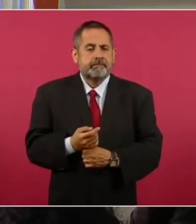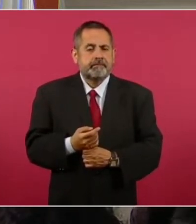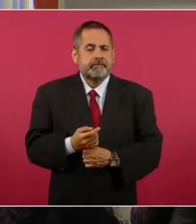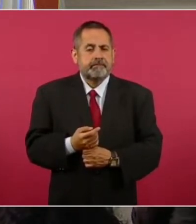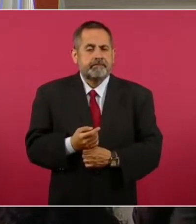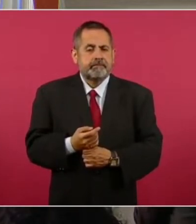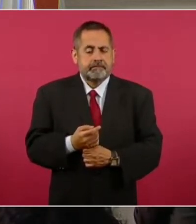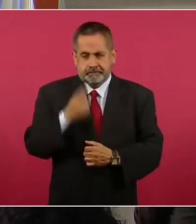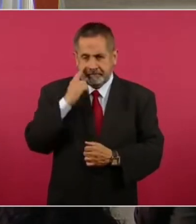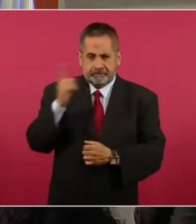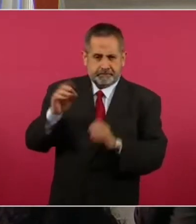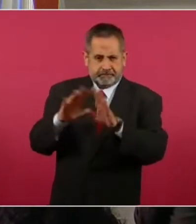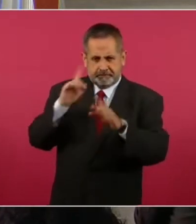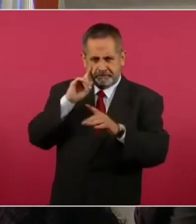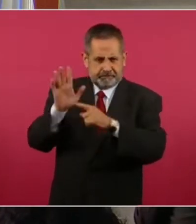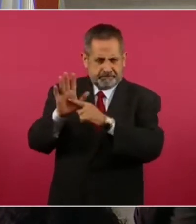Sí, pero aquí está.